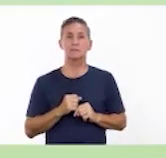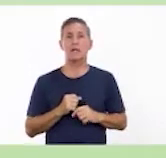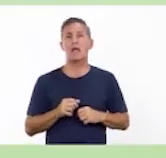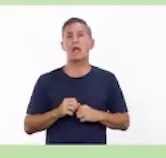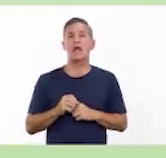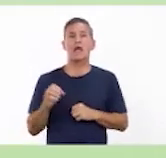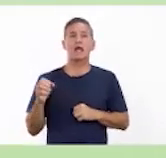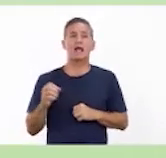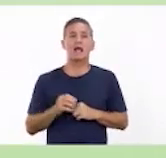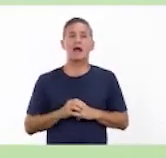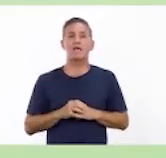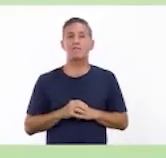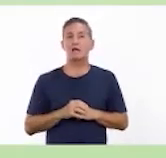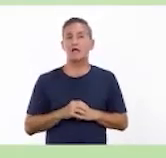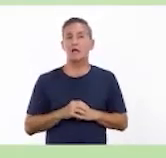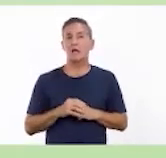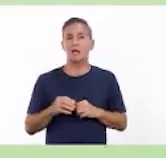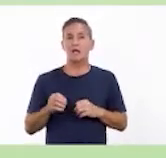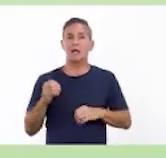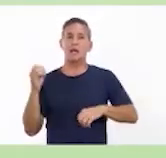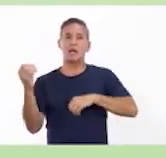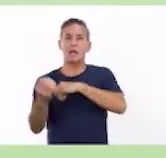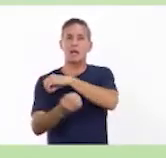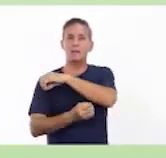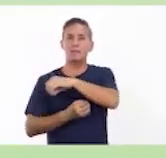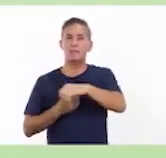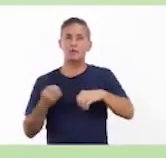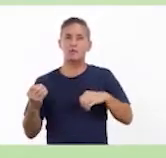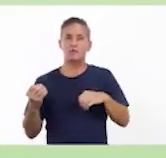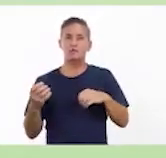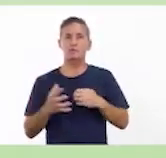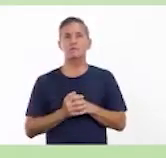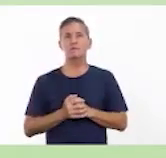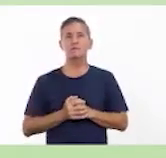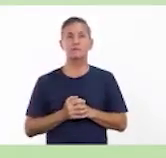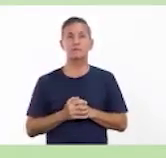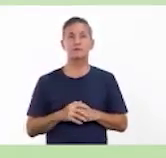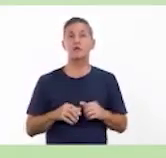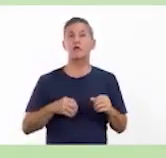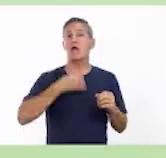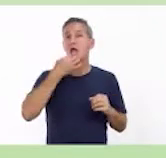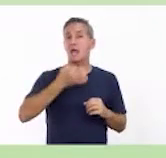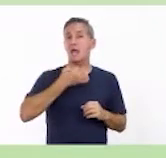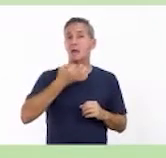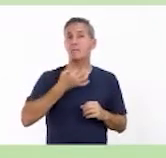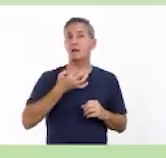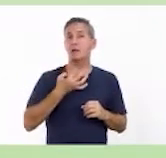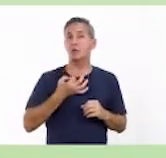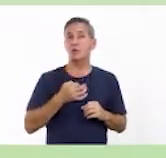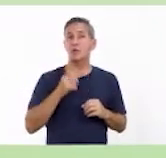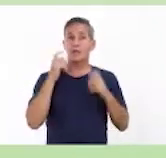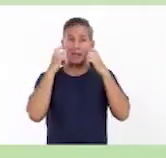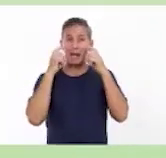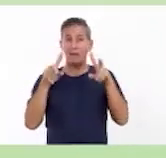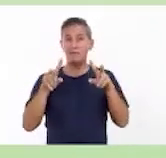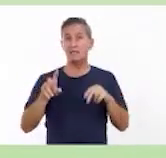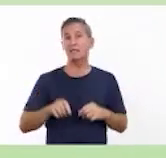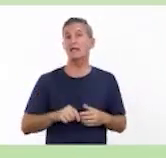metamorfosis. Objetivos. Explicar los datos más significativos de la vida de este autor.